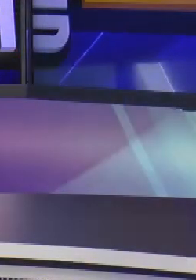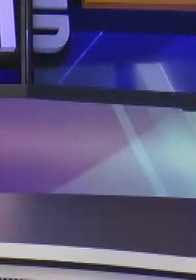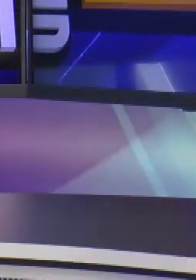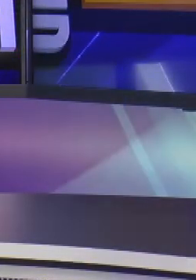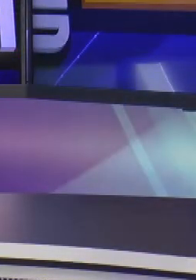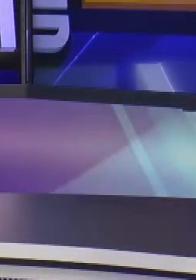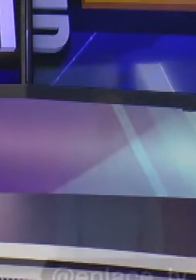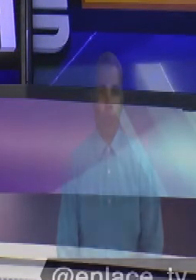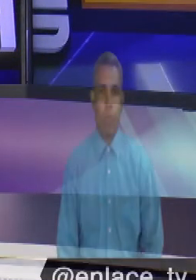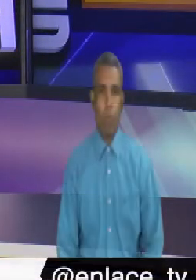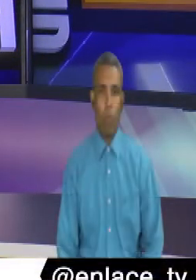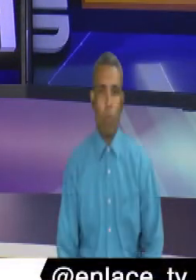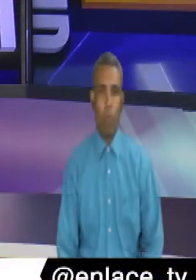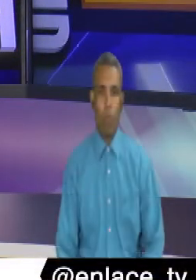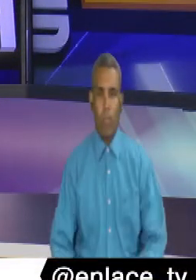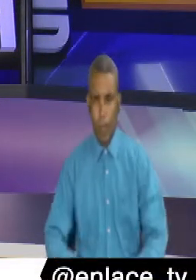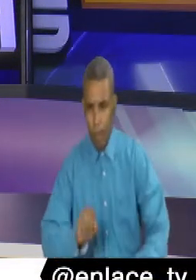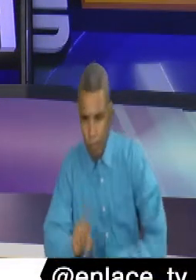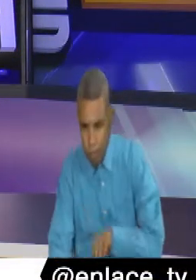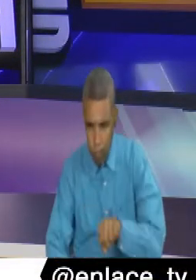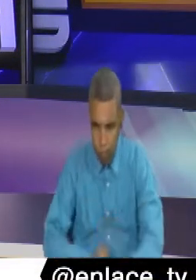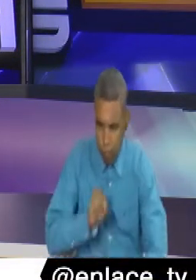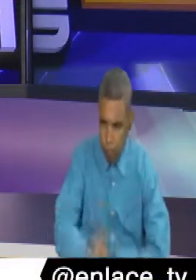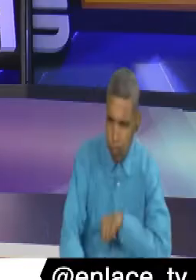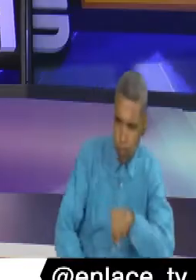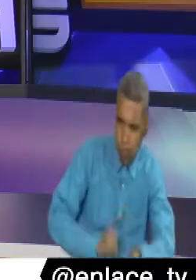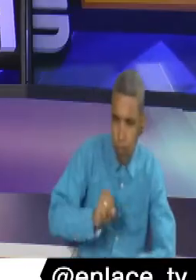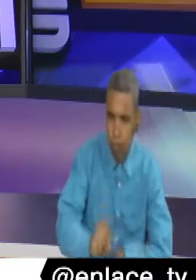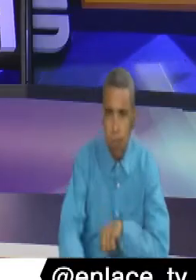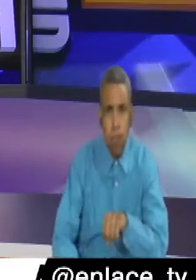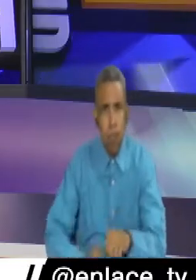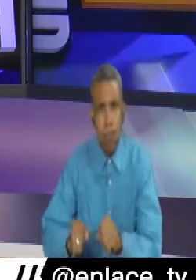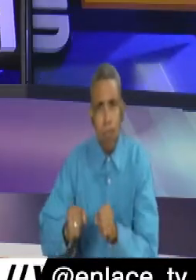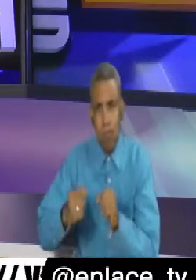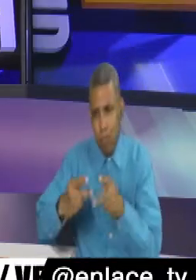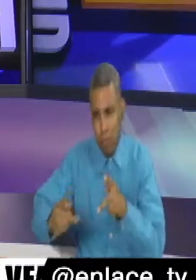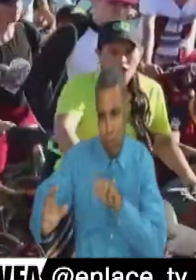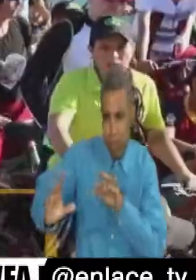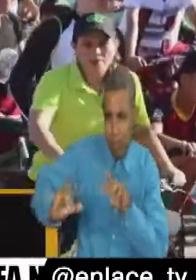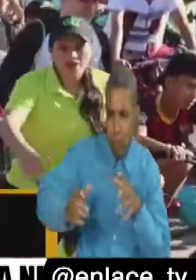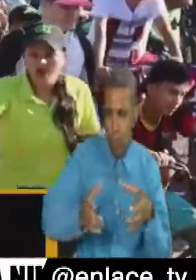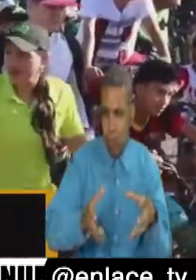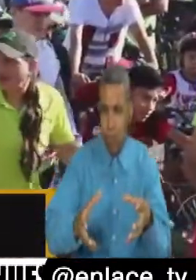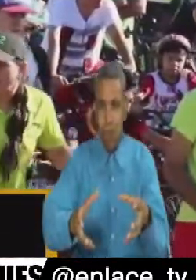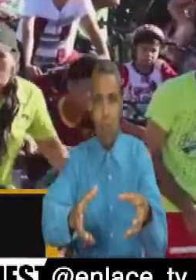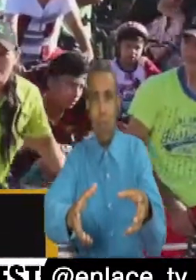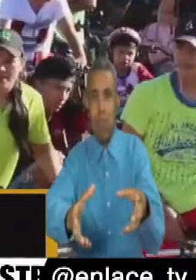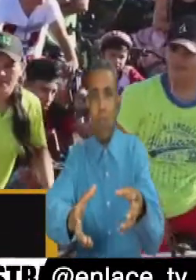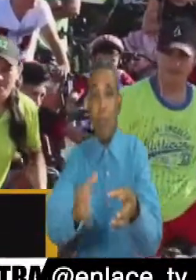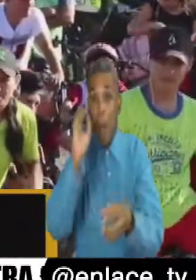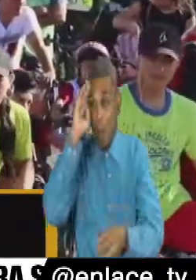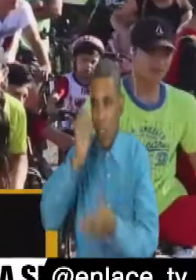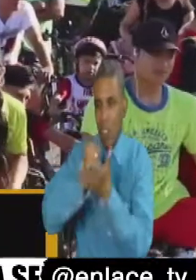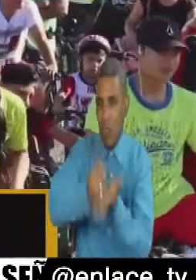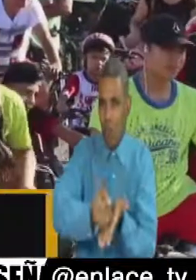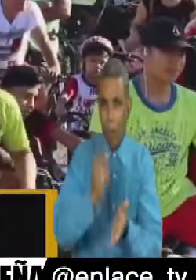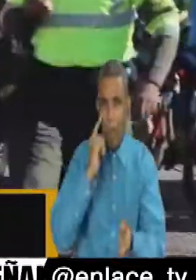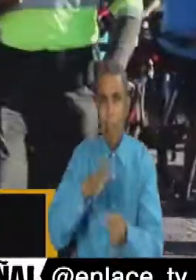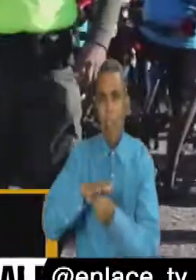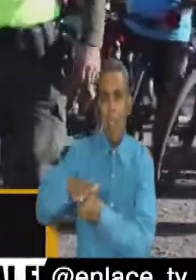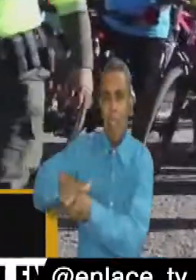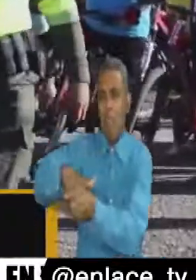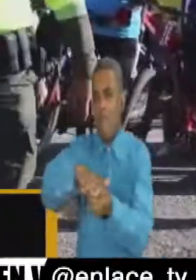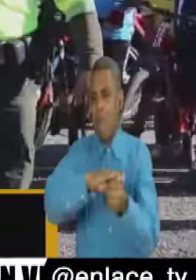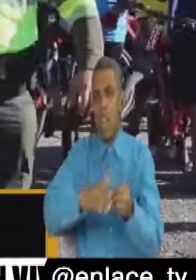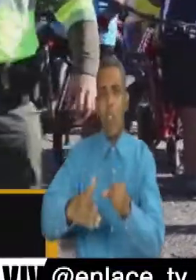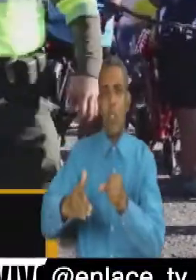Ciclorruta en diferentes comunas de Barranca Bermeja realizó la Policía Nacional. En las comunas 5, 6 y 7 de Barranca Bermeja, el